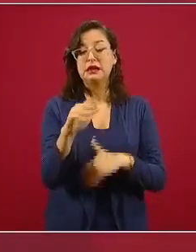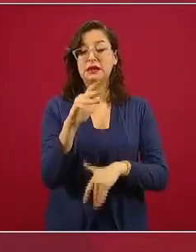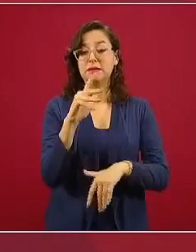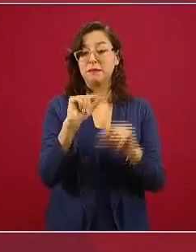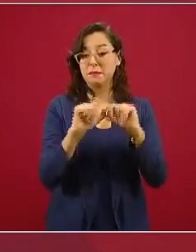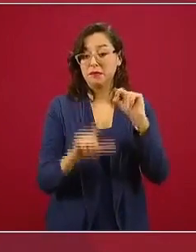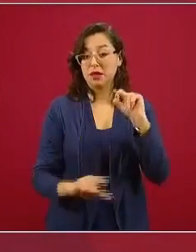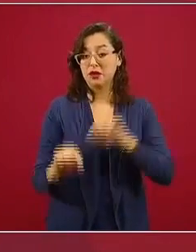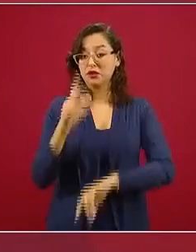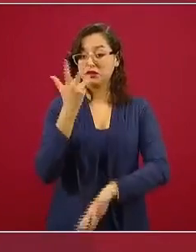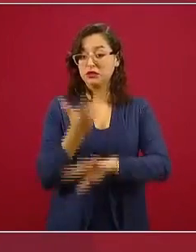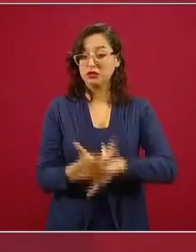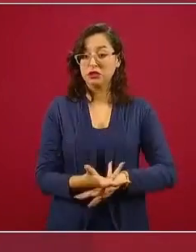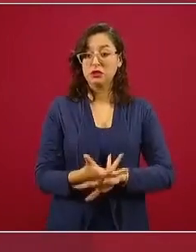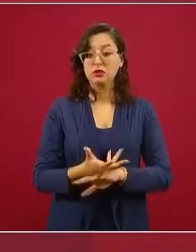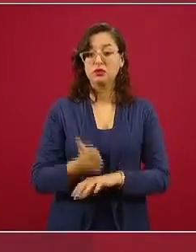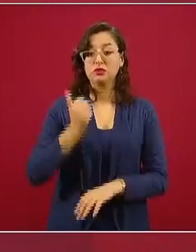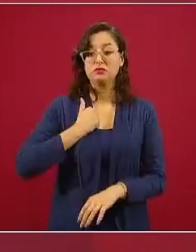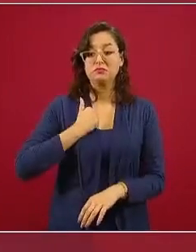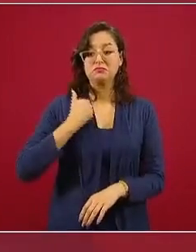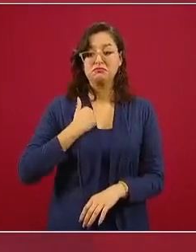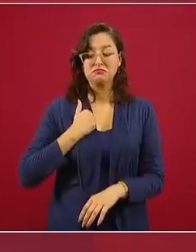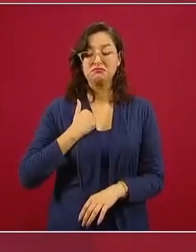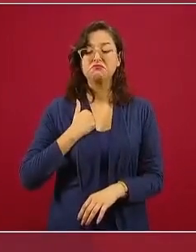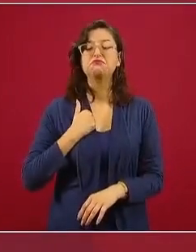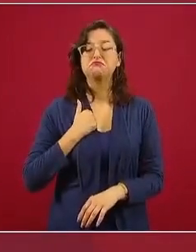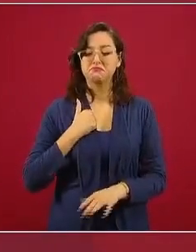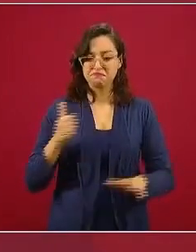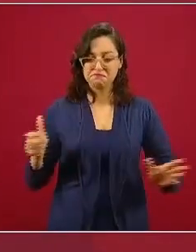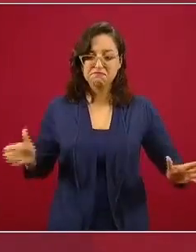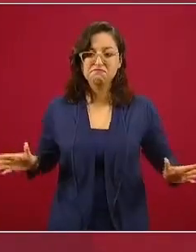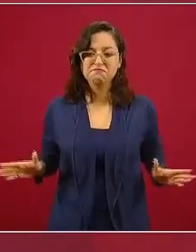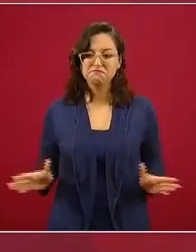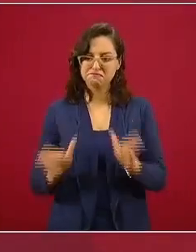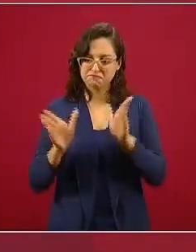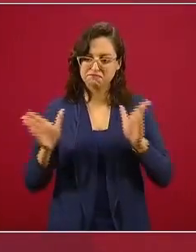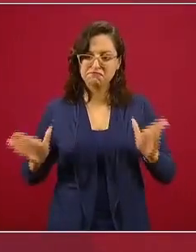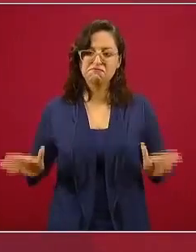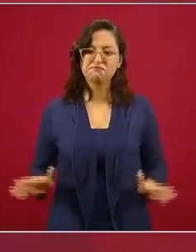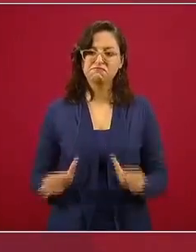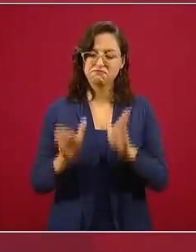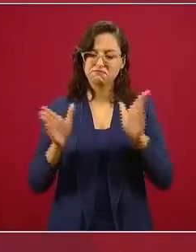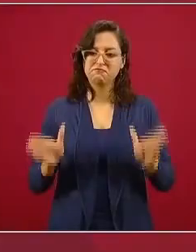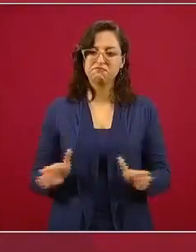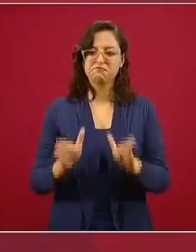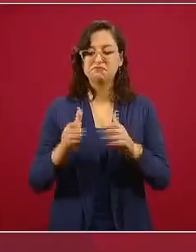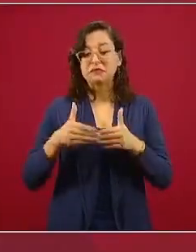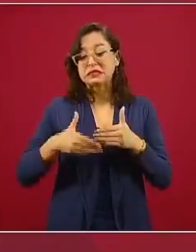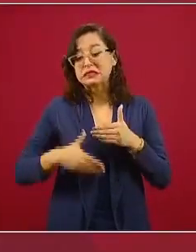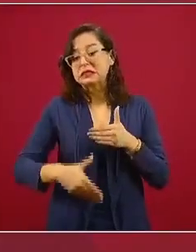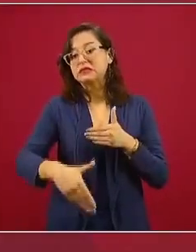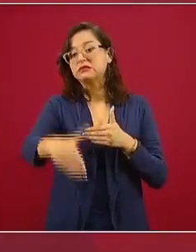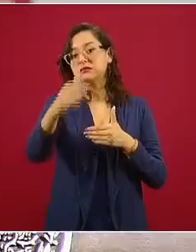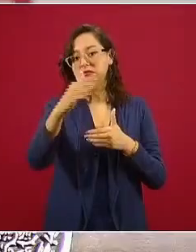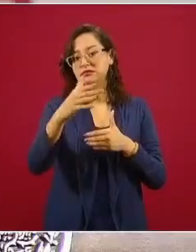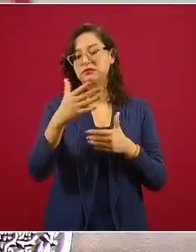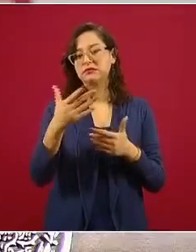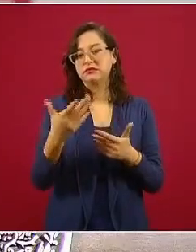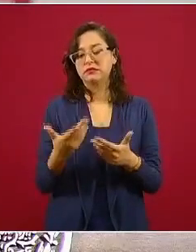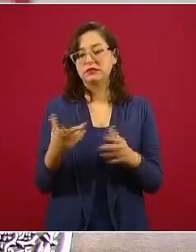Canadá, una palanca para enfrentar los retos económicos que ha